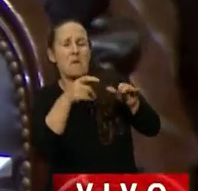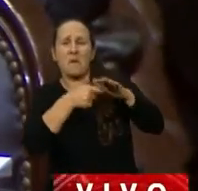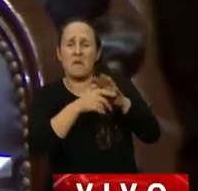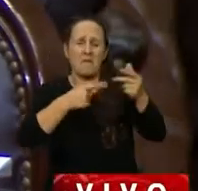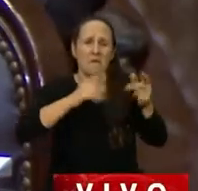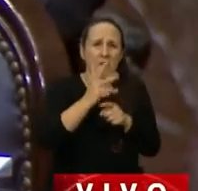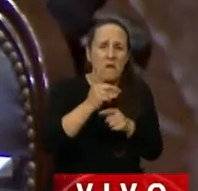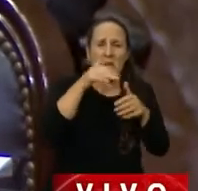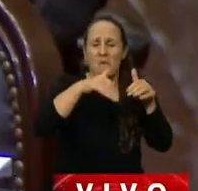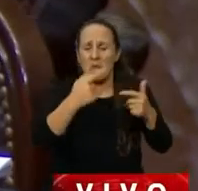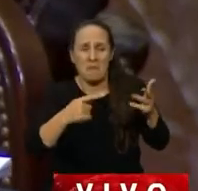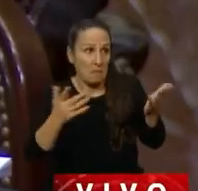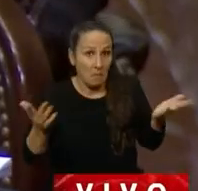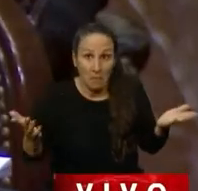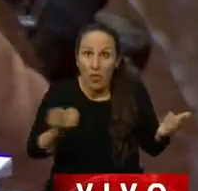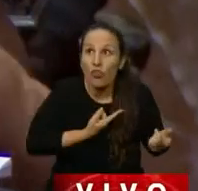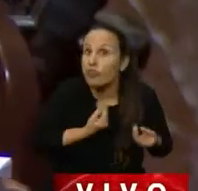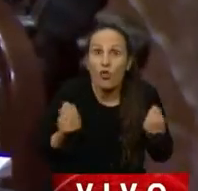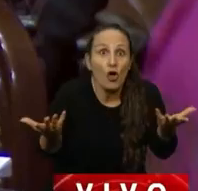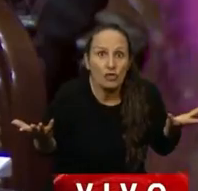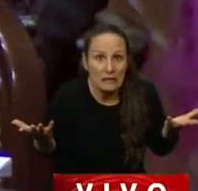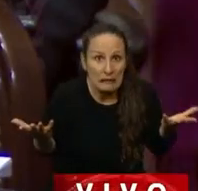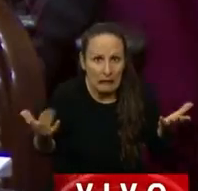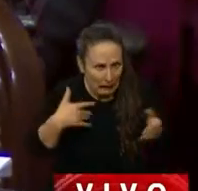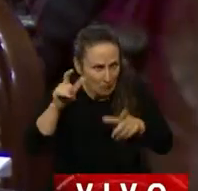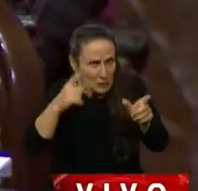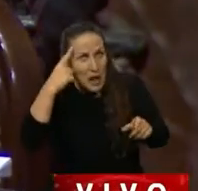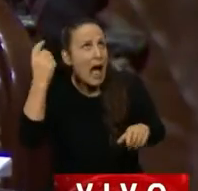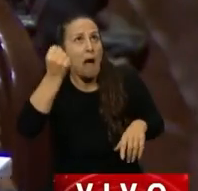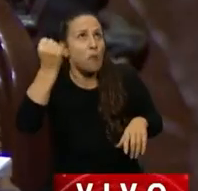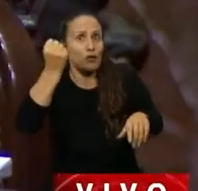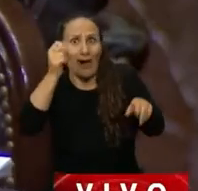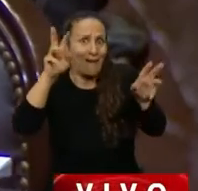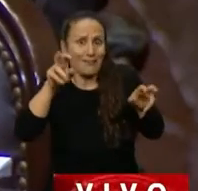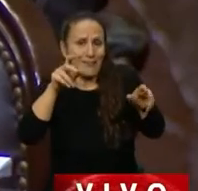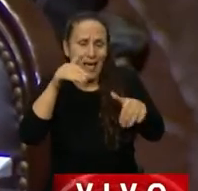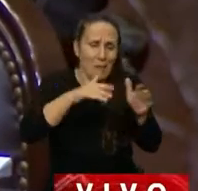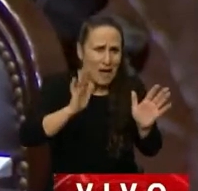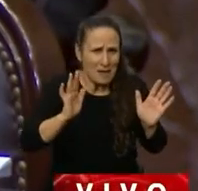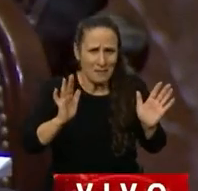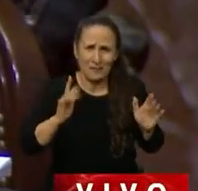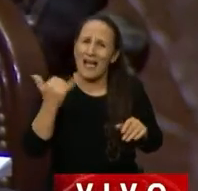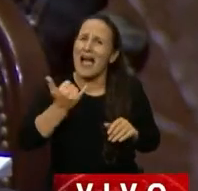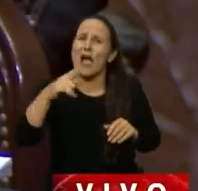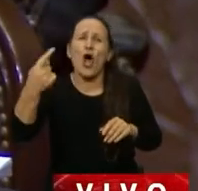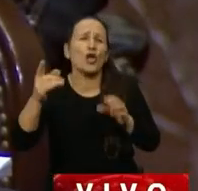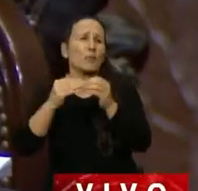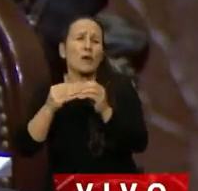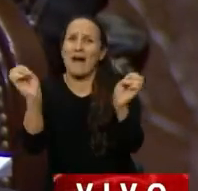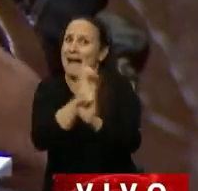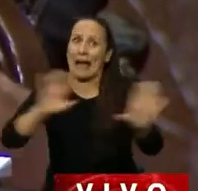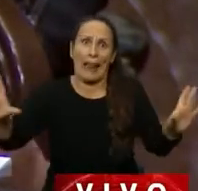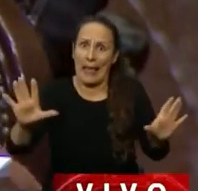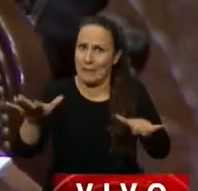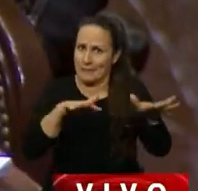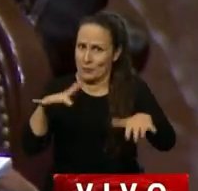están? ¿Realmente es importante? ¿Les importa eso? Tenemos problemas gravísimos en nuestro